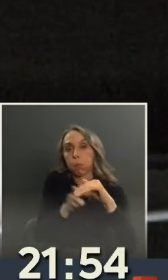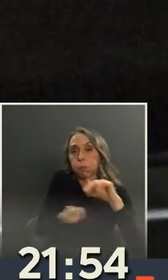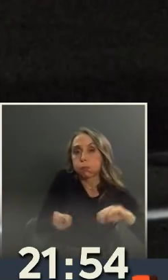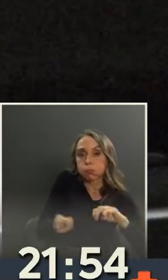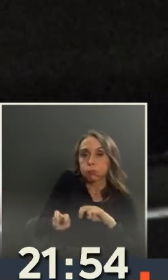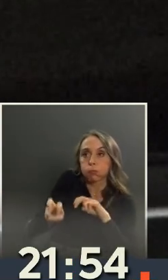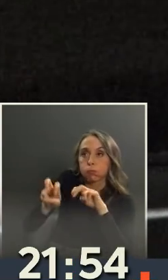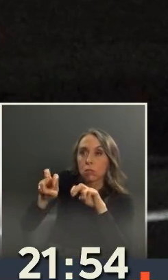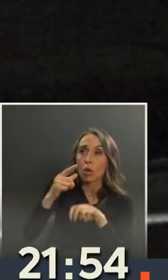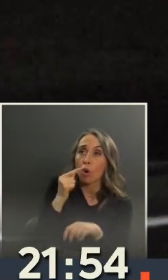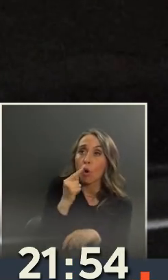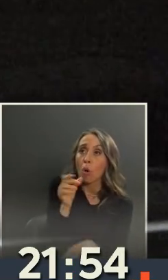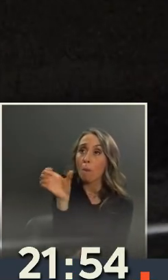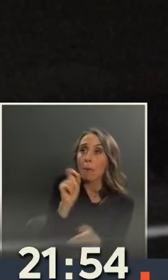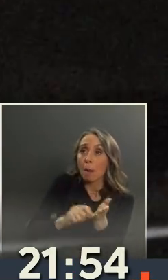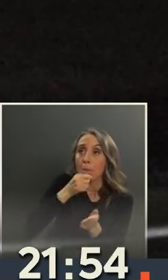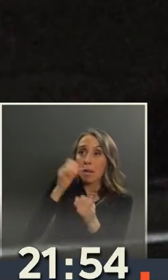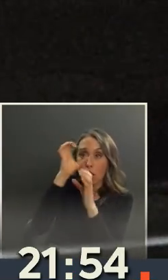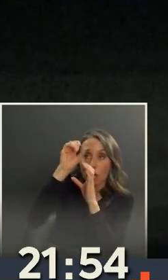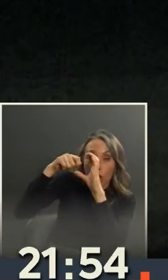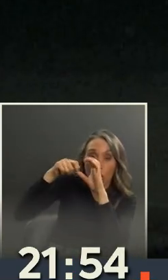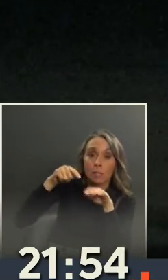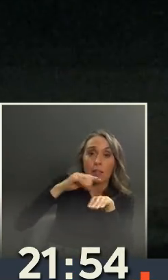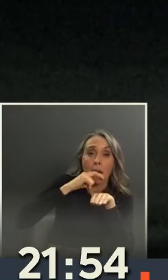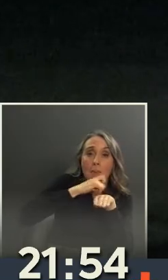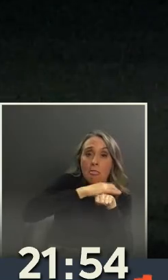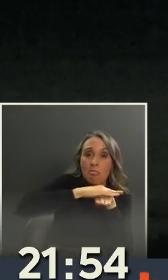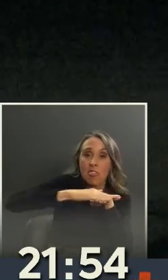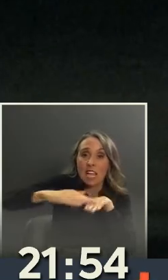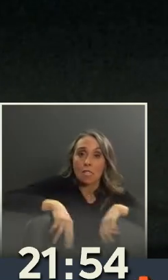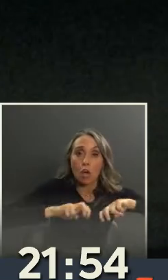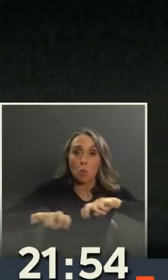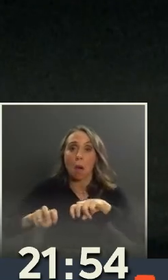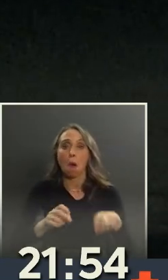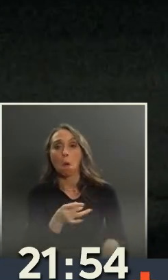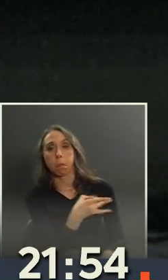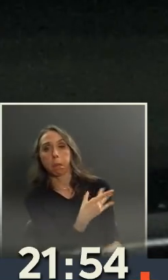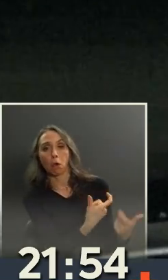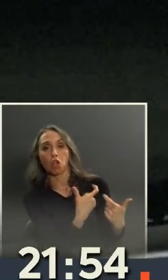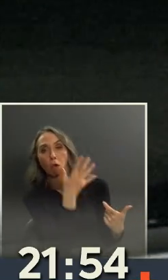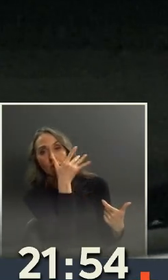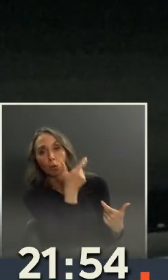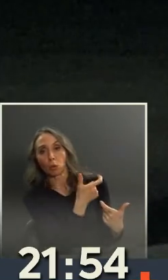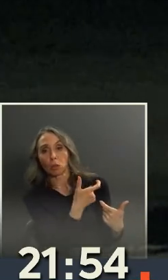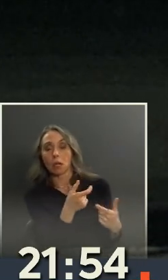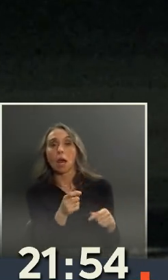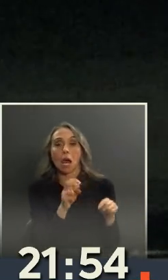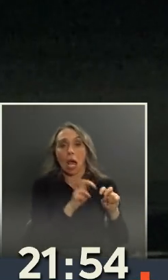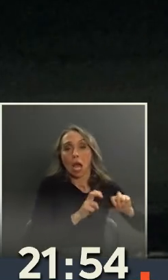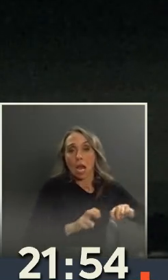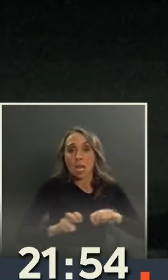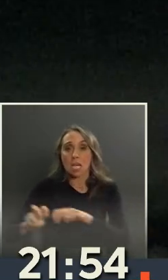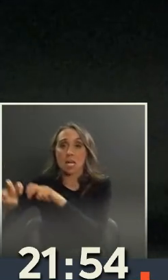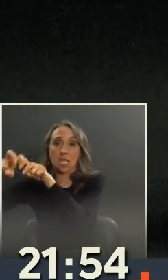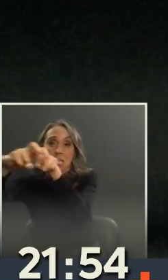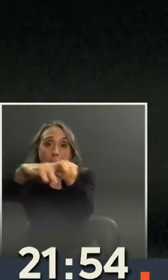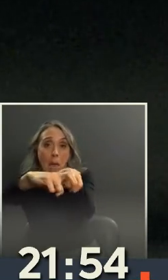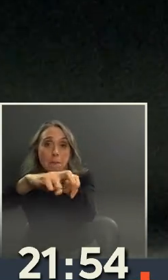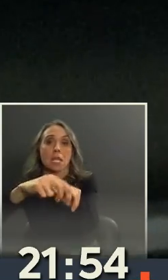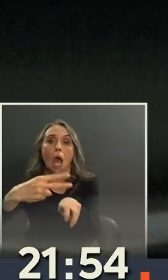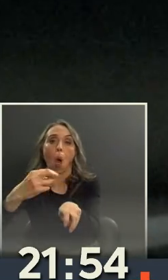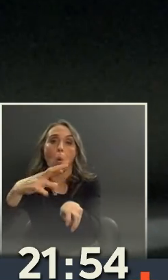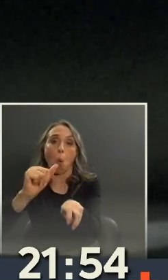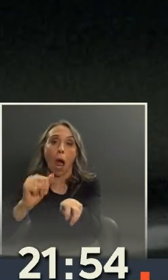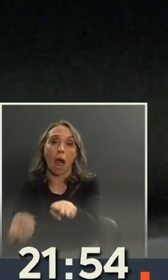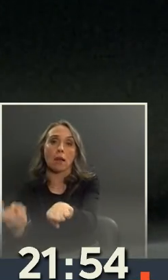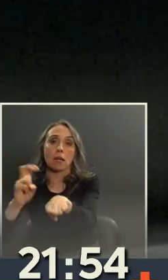el desierto para burlar el control. Pasado Guara, los esperan las van para seguir el viaje hasta la ciudad histórica.